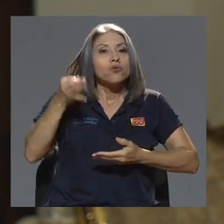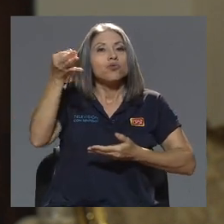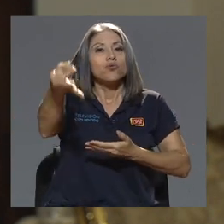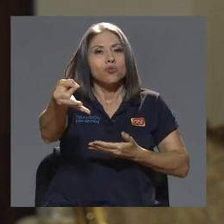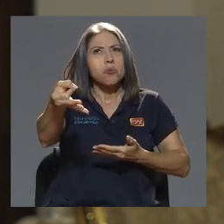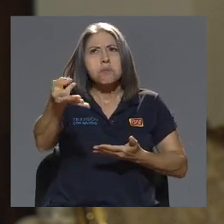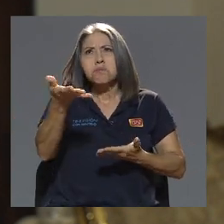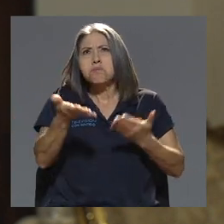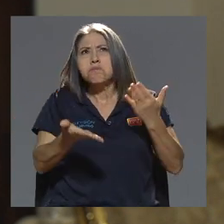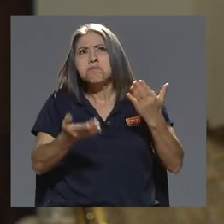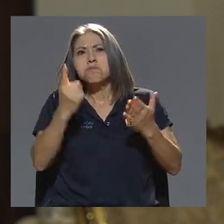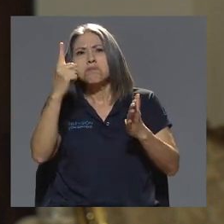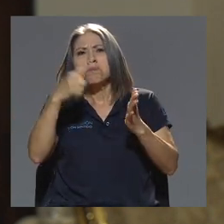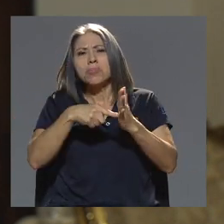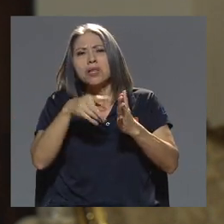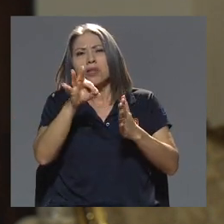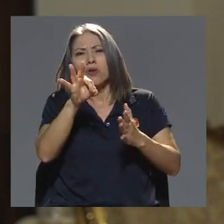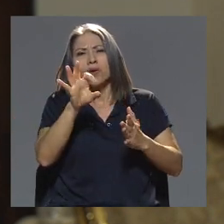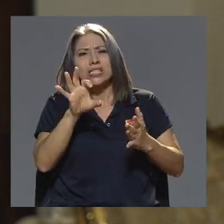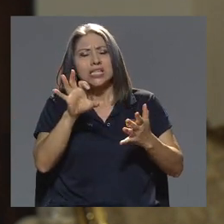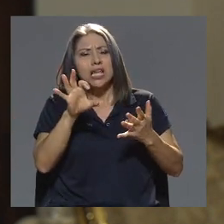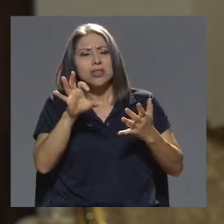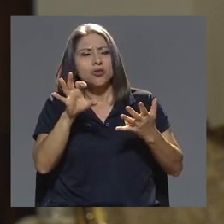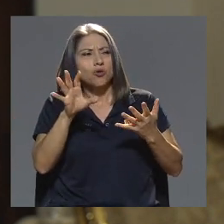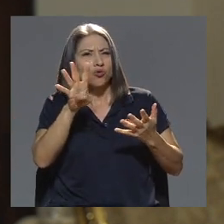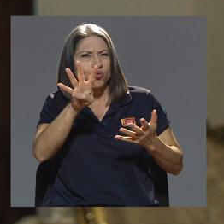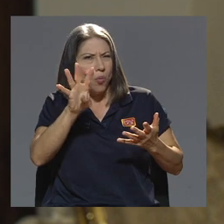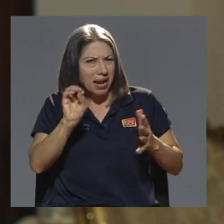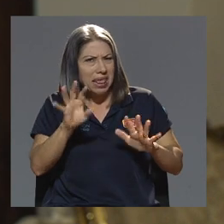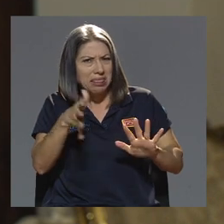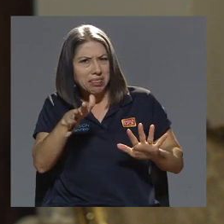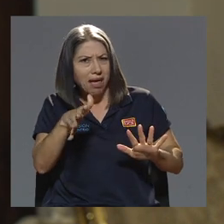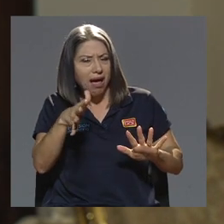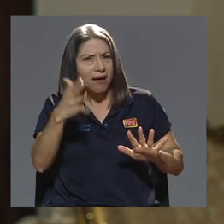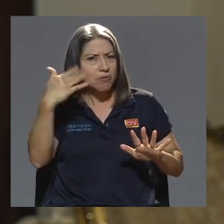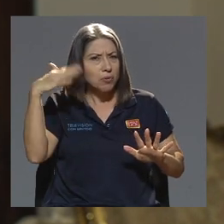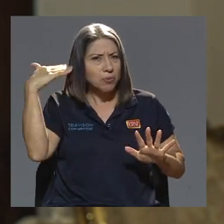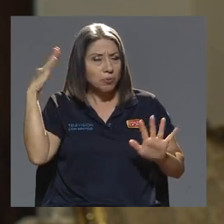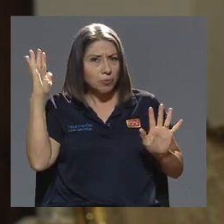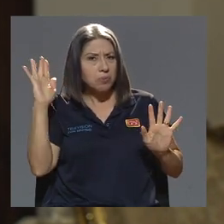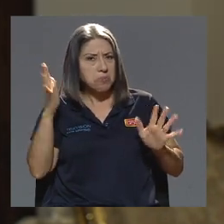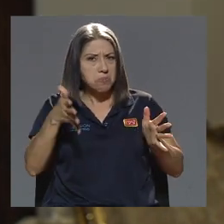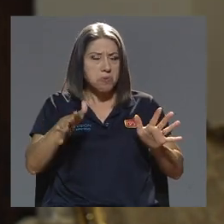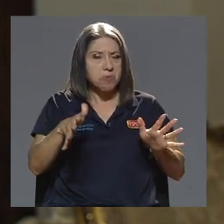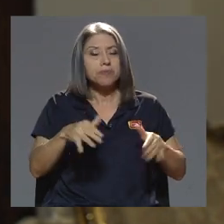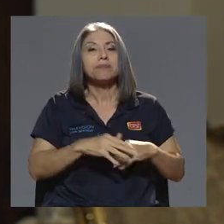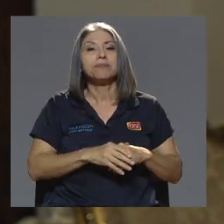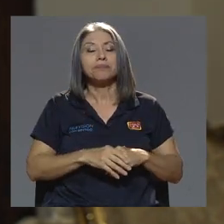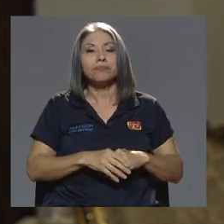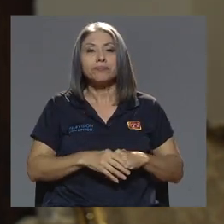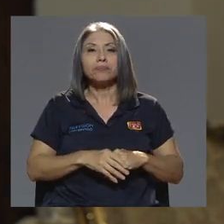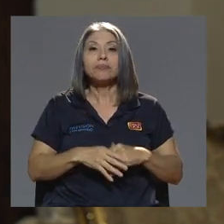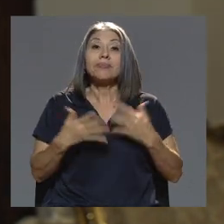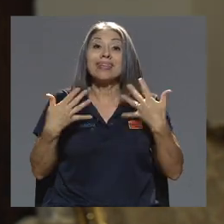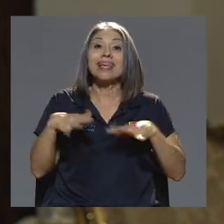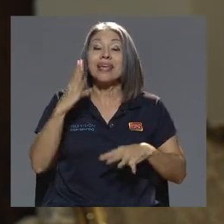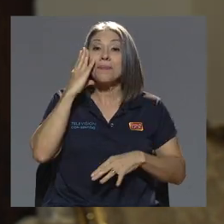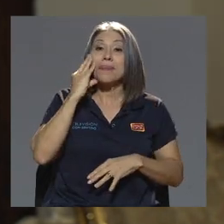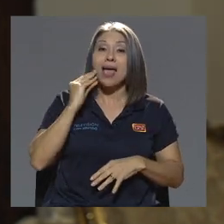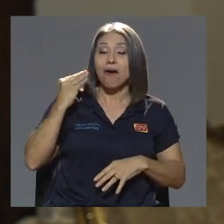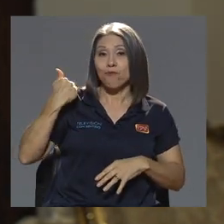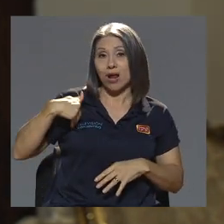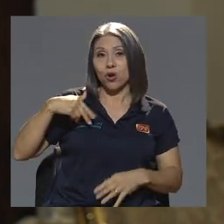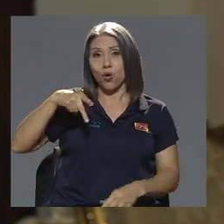sido? 1900, ¿qué será? 40. Así. Uh-huh. Y mi abuelo